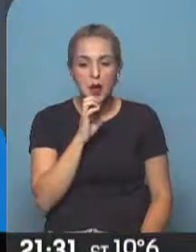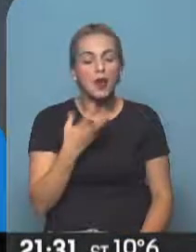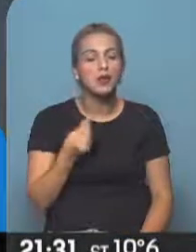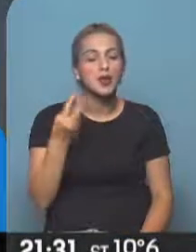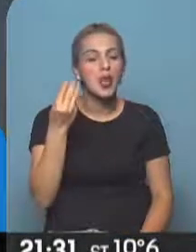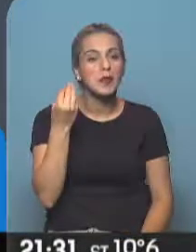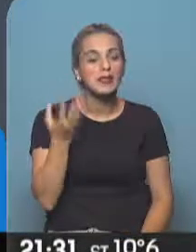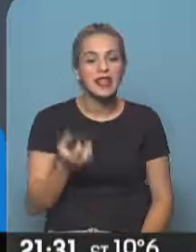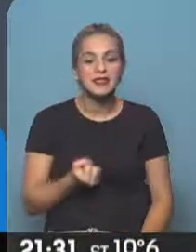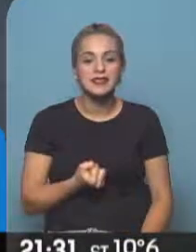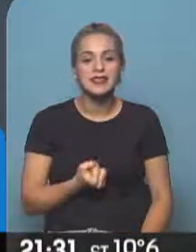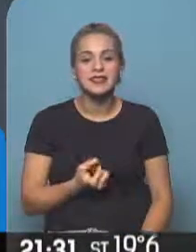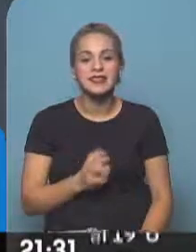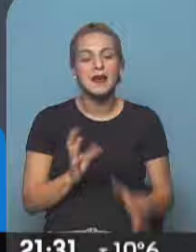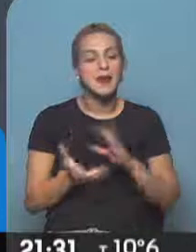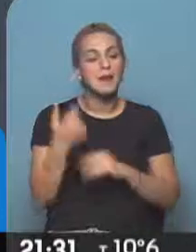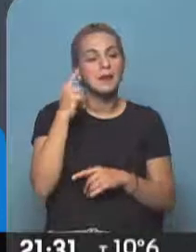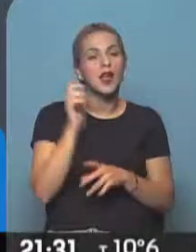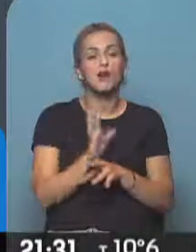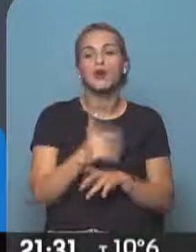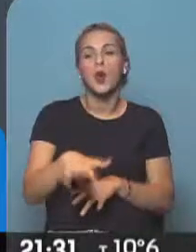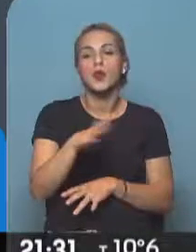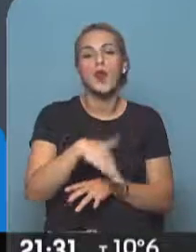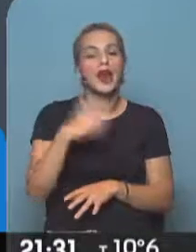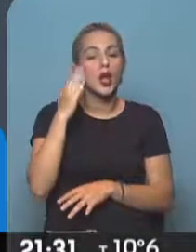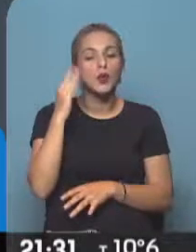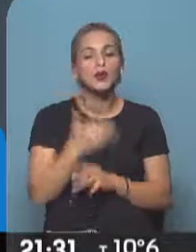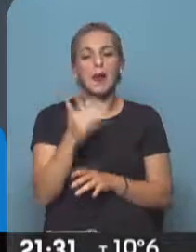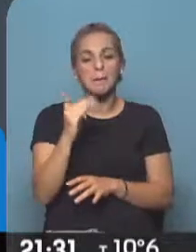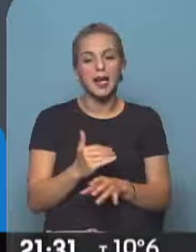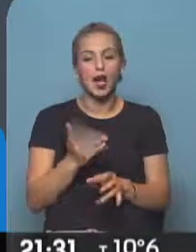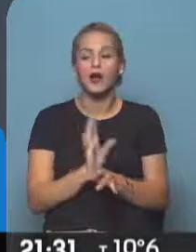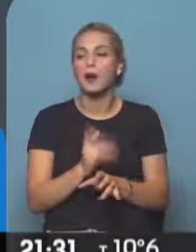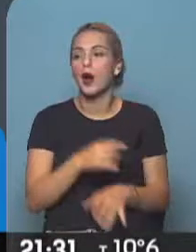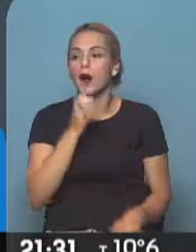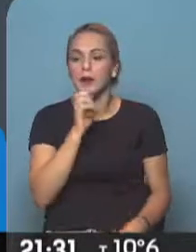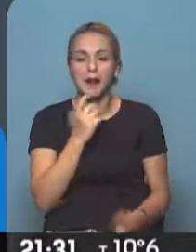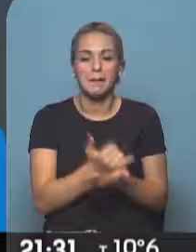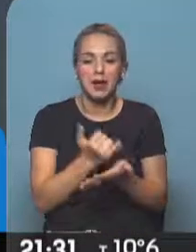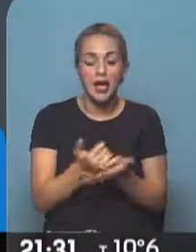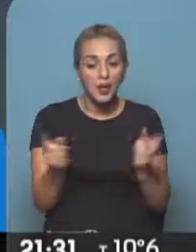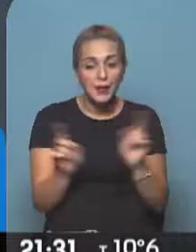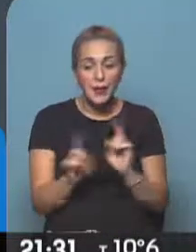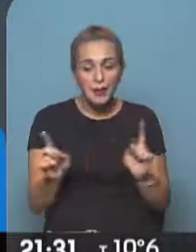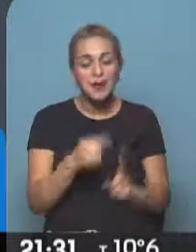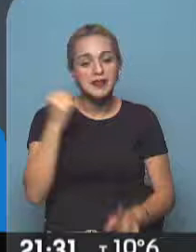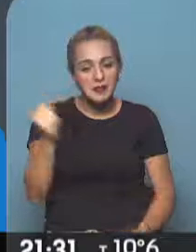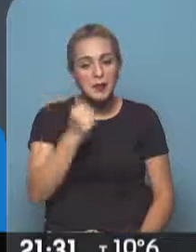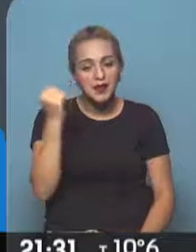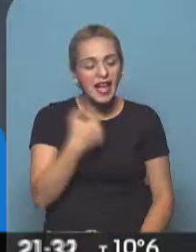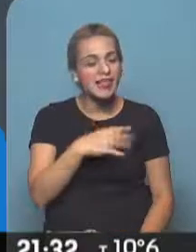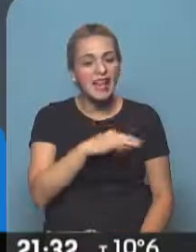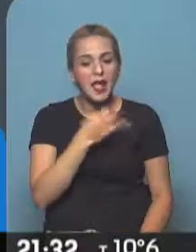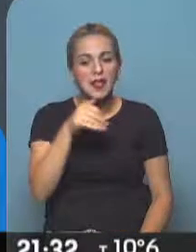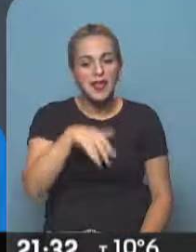como visto como un lugar menor de la cultura. Y el humor es un lugar importante dentro de la vida de una